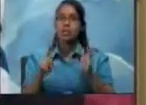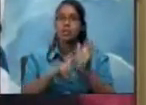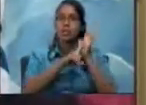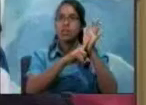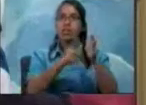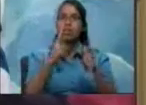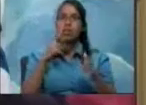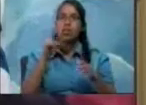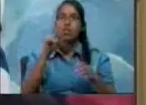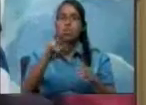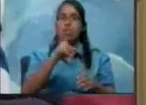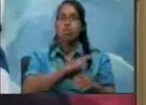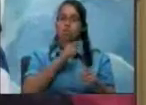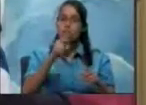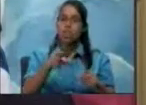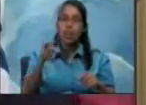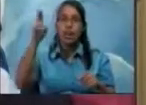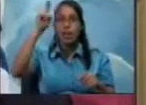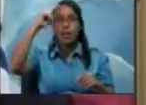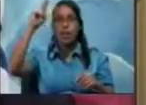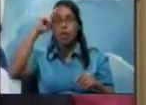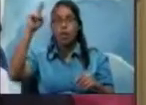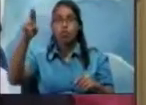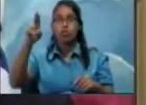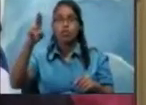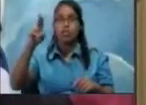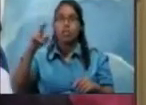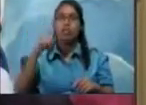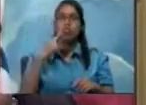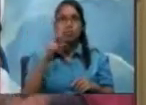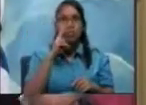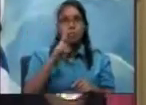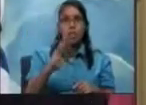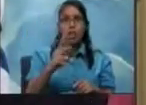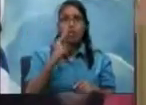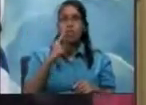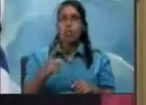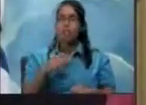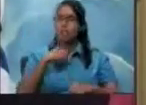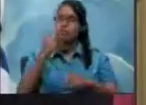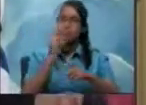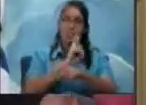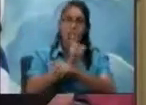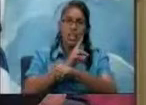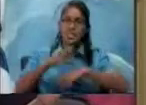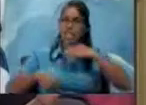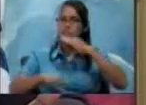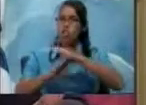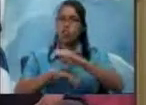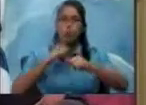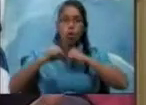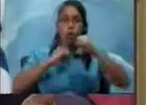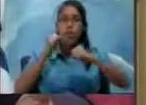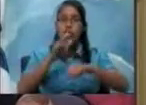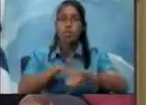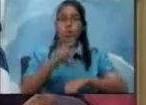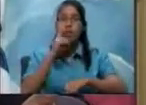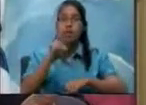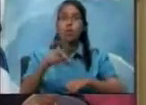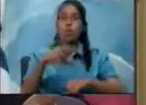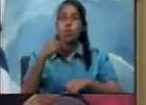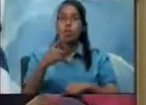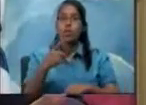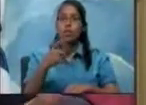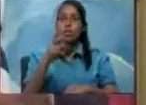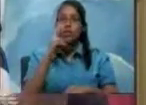Biblia que dos de ellos le reconocieron Juan y Pedro inmediatamente salió corriendo a vestirse porque distinguió cuando Juan